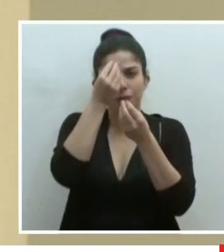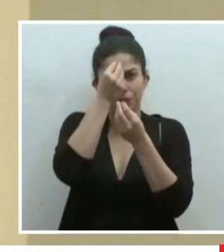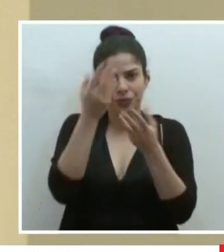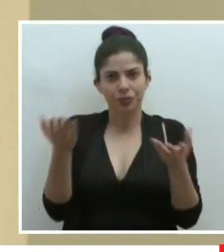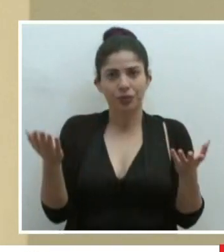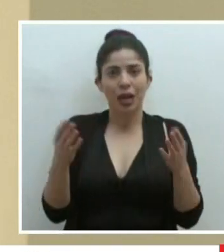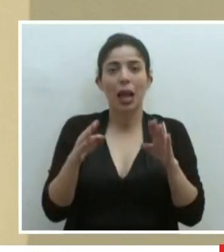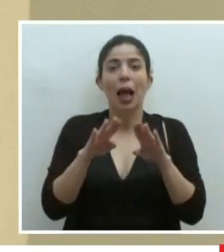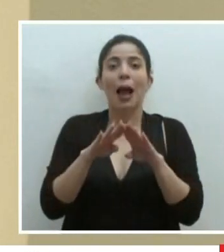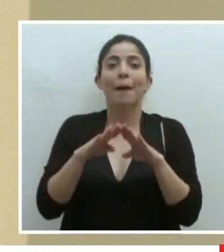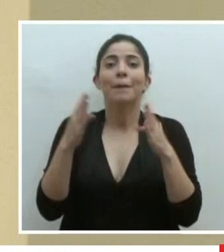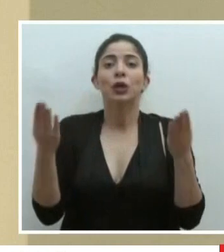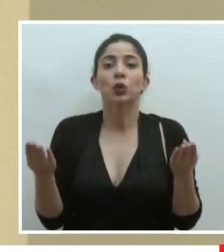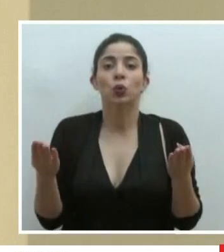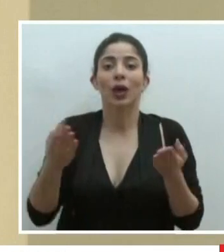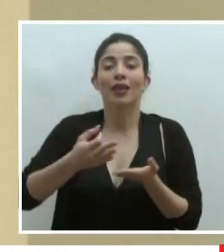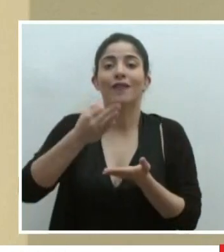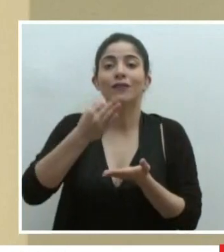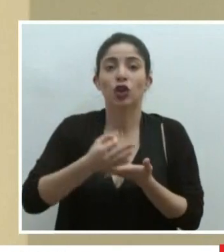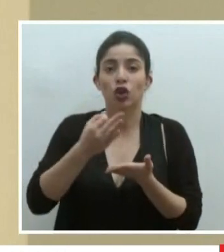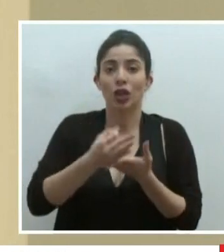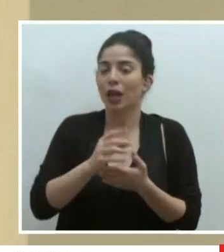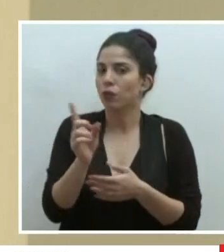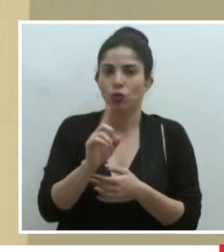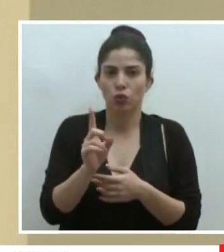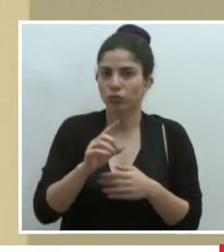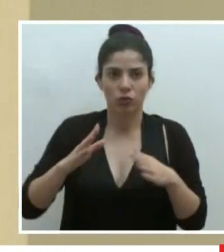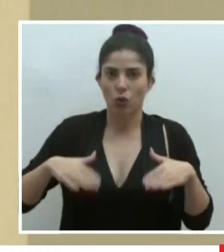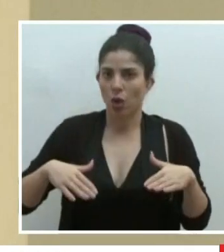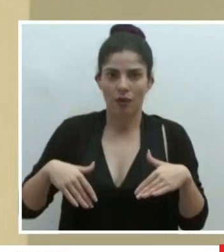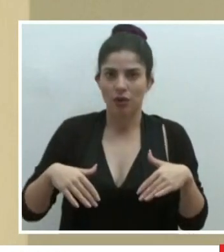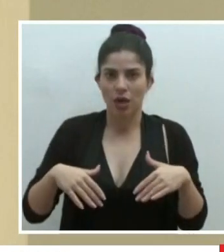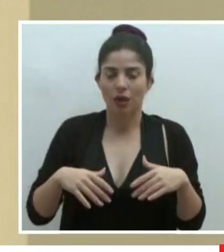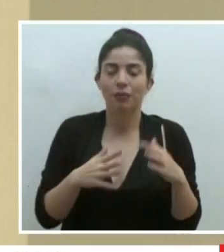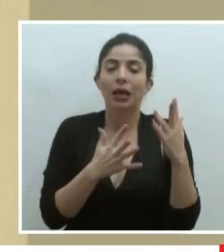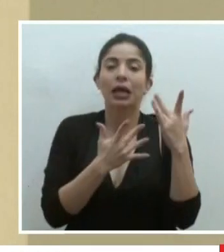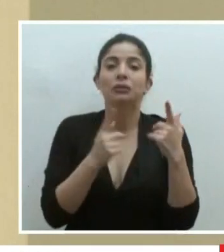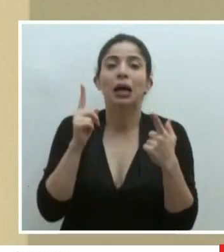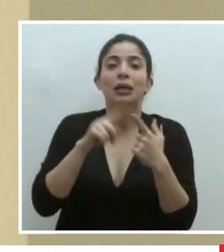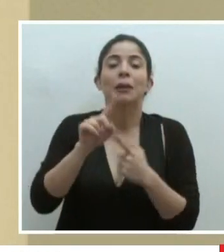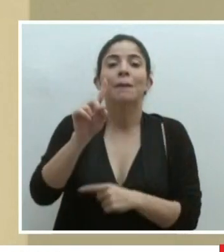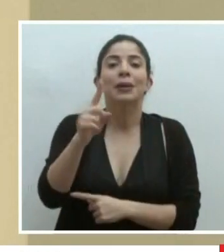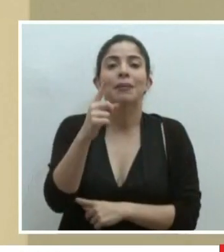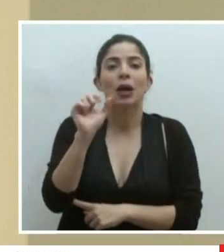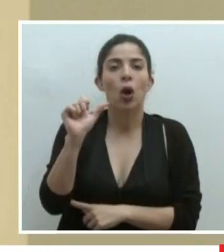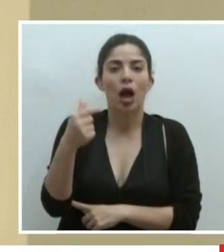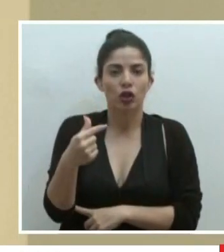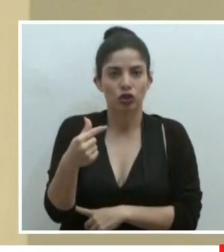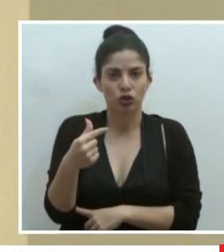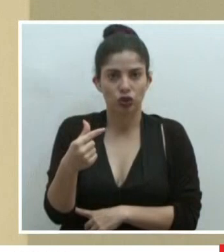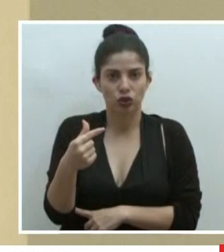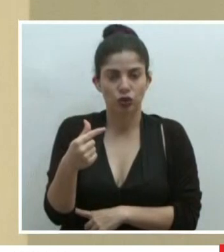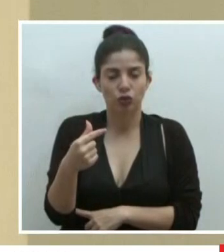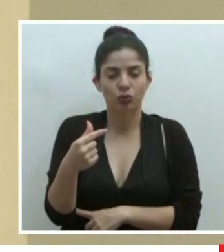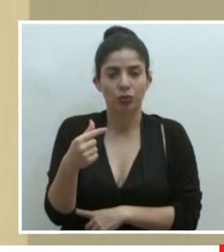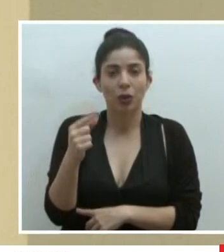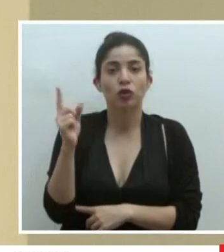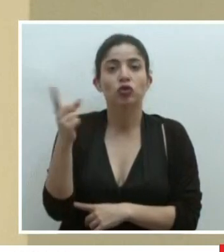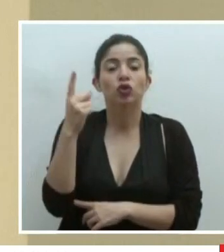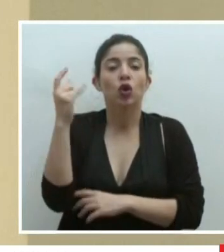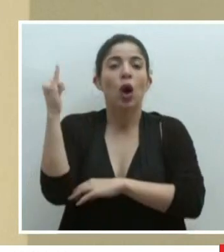la apertura de las fronteras, no se va a hacer aún, vamos a esperar hasta el 1 de agosto. Se va a hacer para